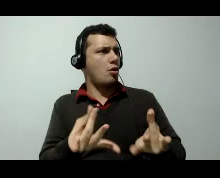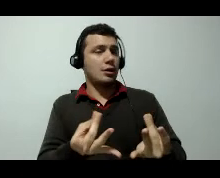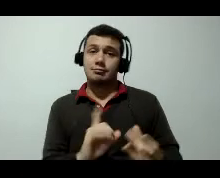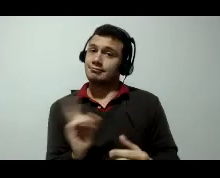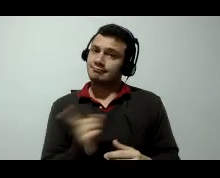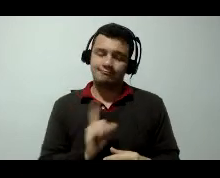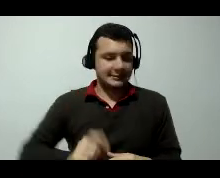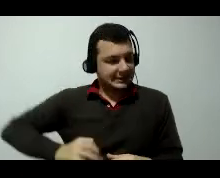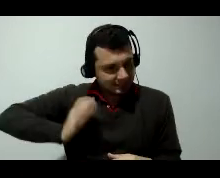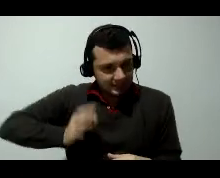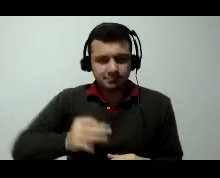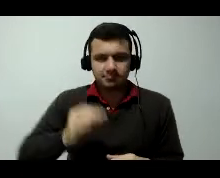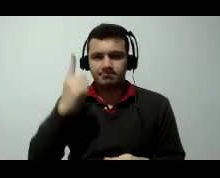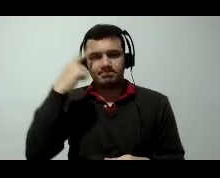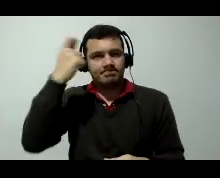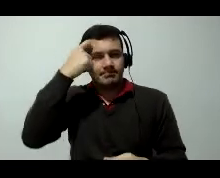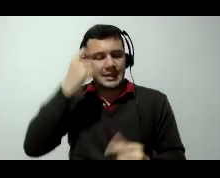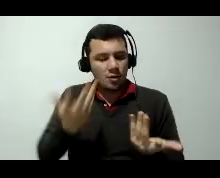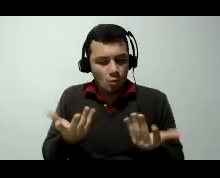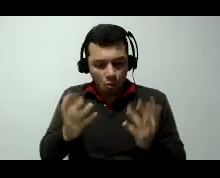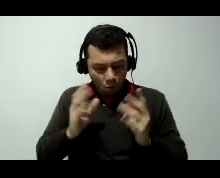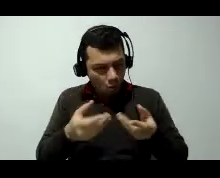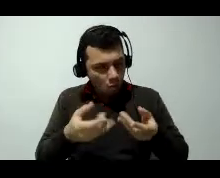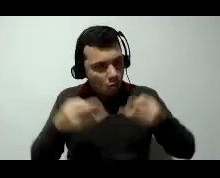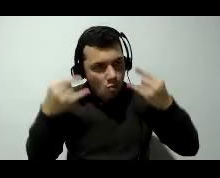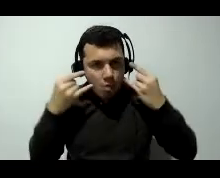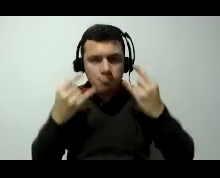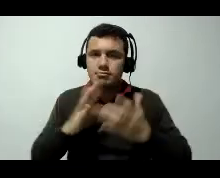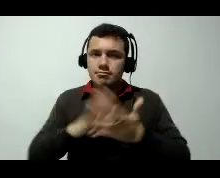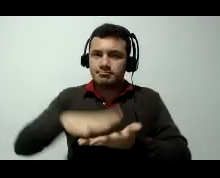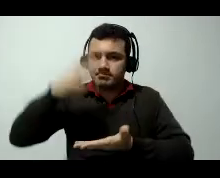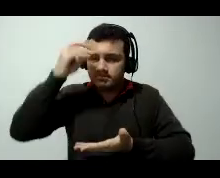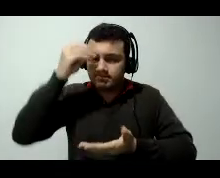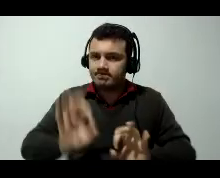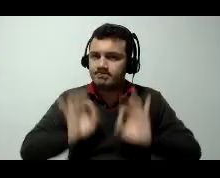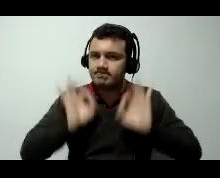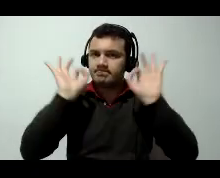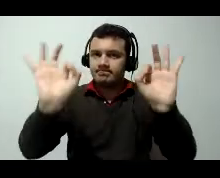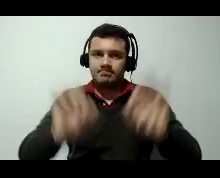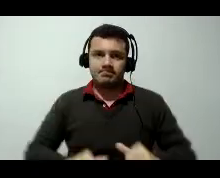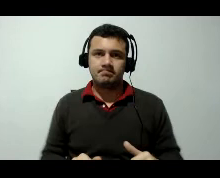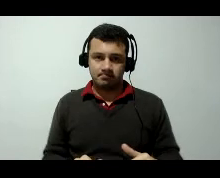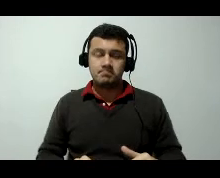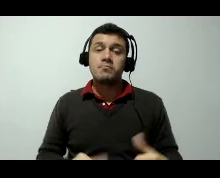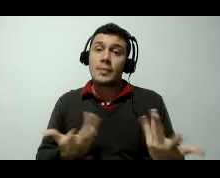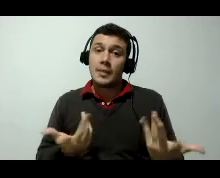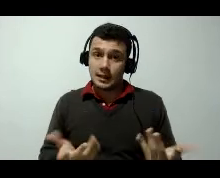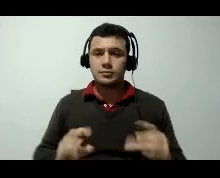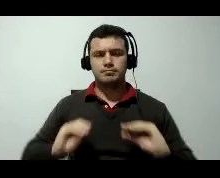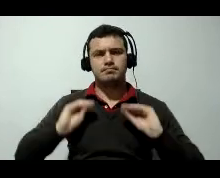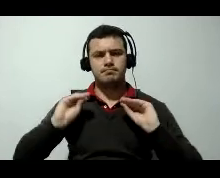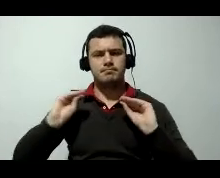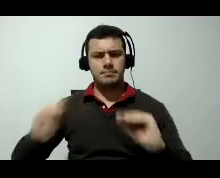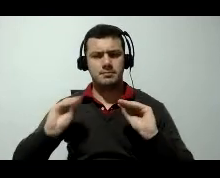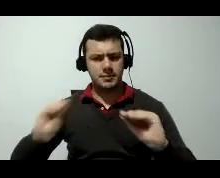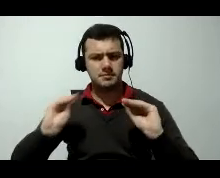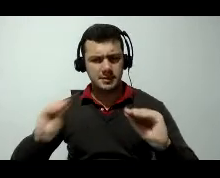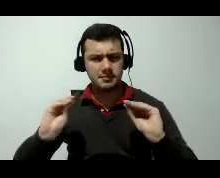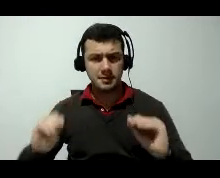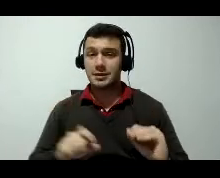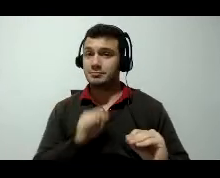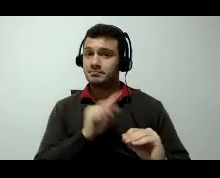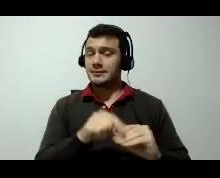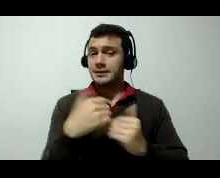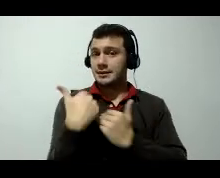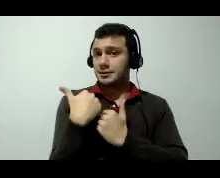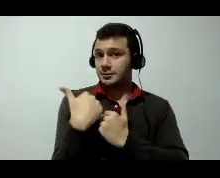en ponernos y quitarnos todos estos elementos de protección personal. Son jornadas completas que el personal de salud tiene que